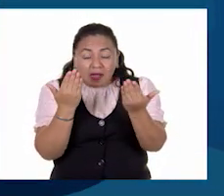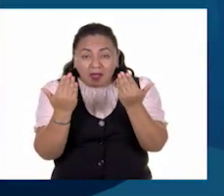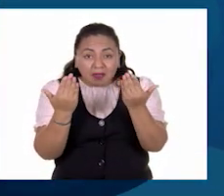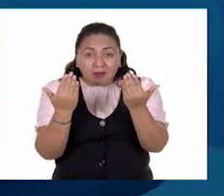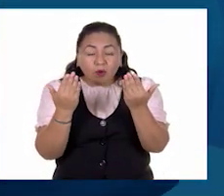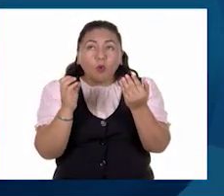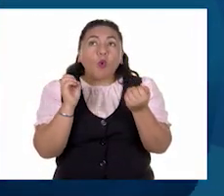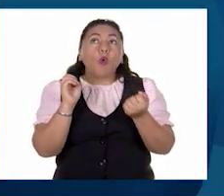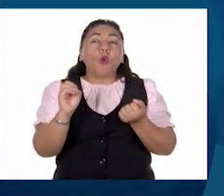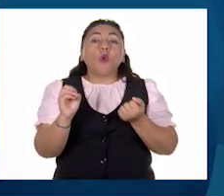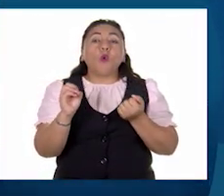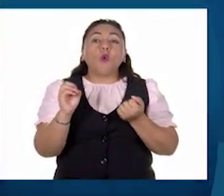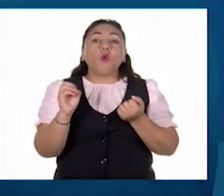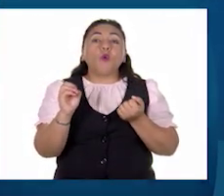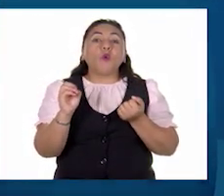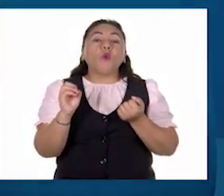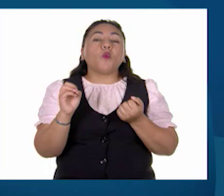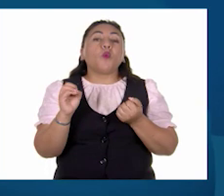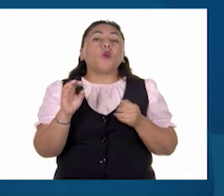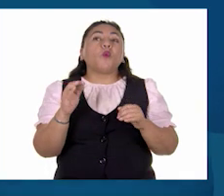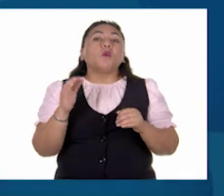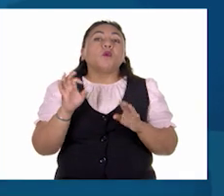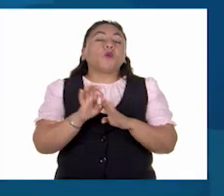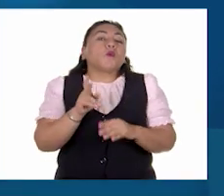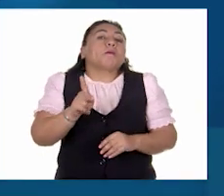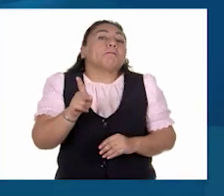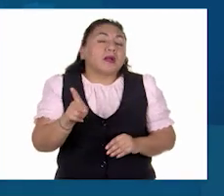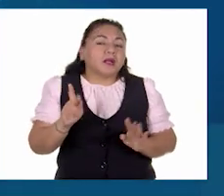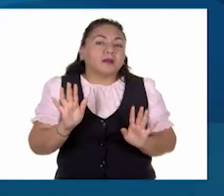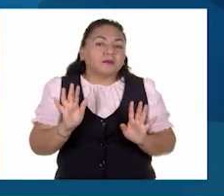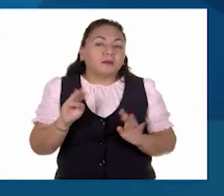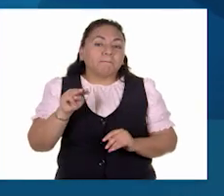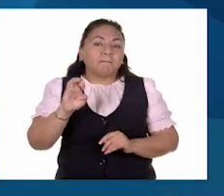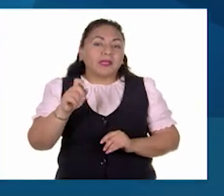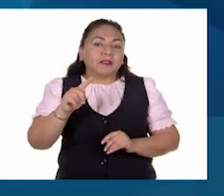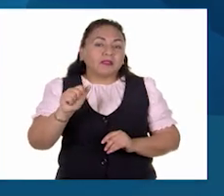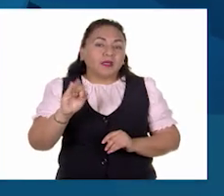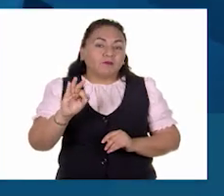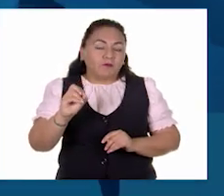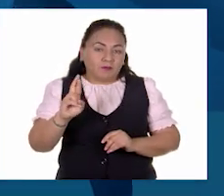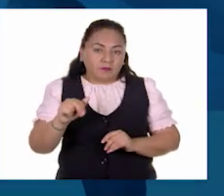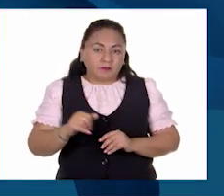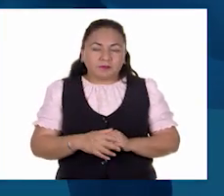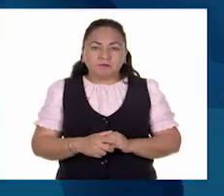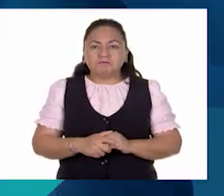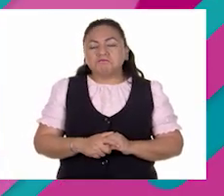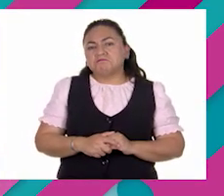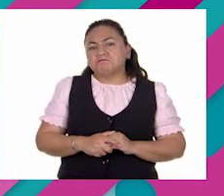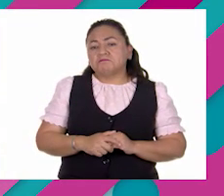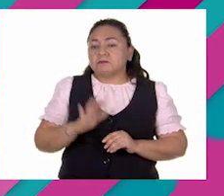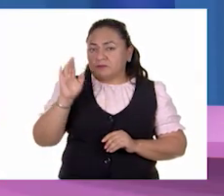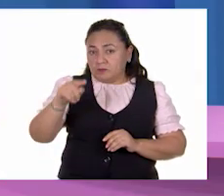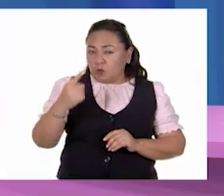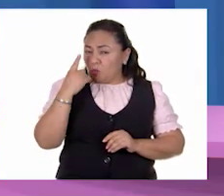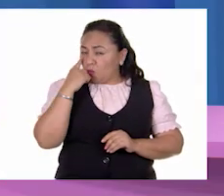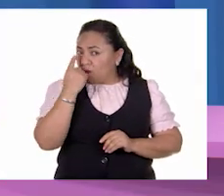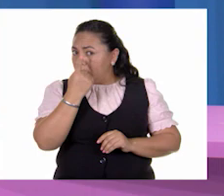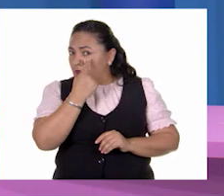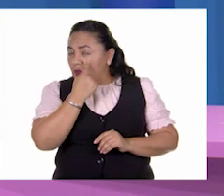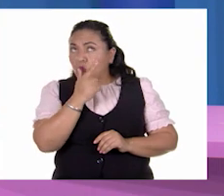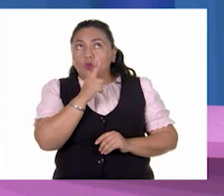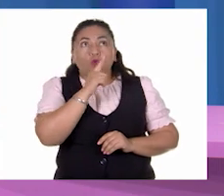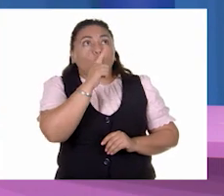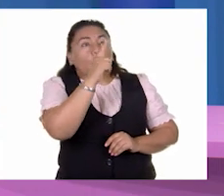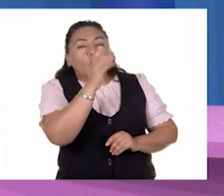comparación o es una metáfora. Bueno, pues no escribiste tu mirada es como una